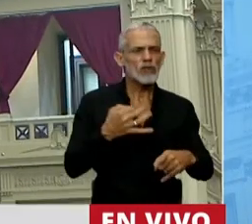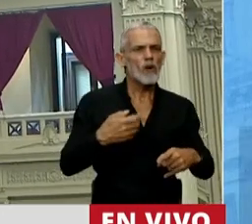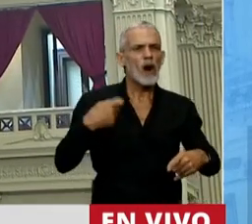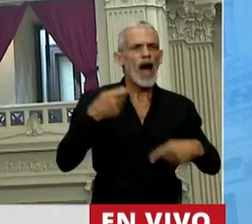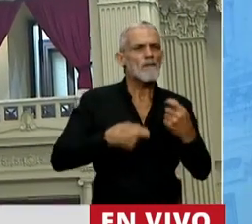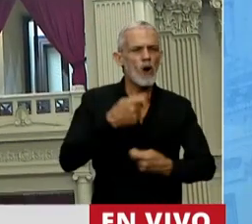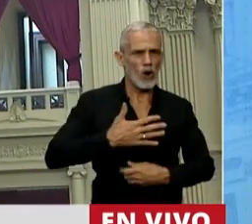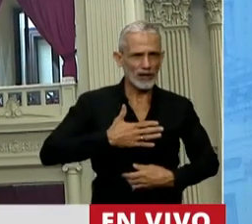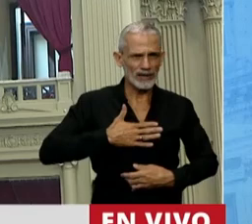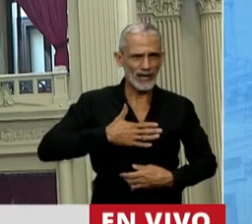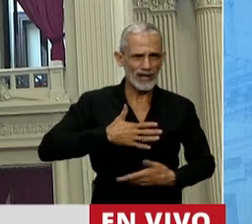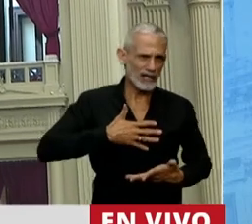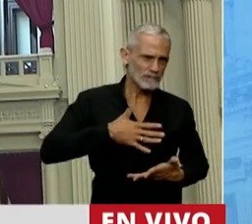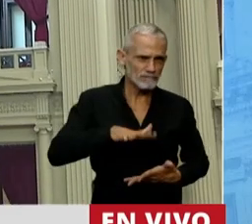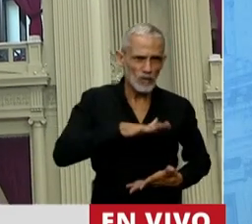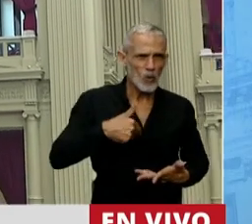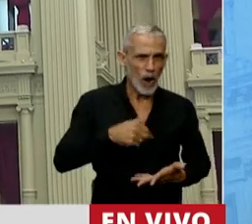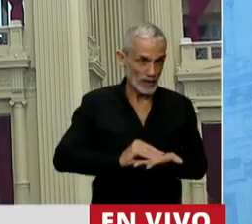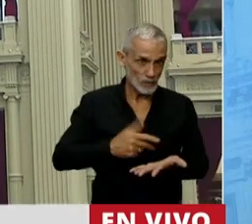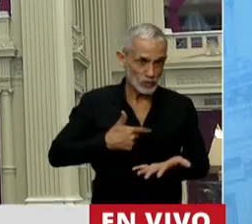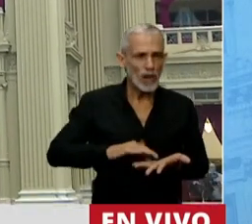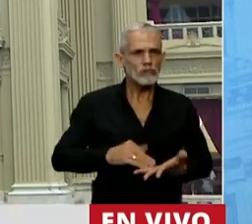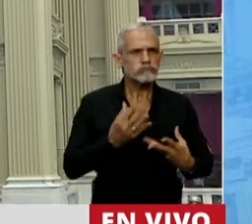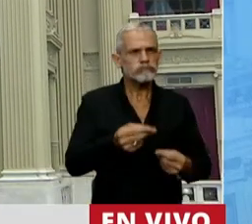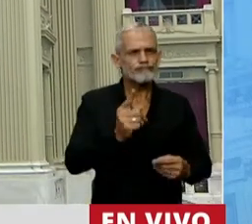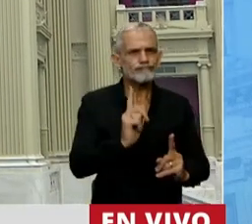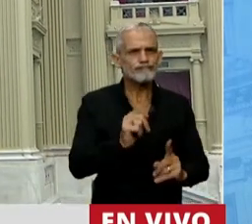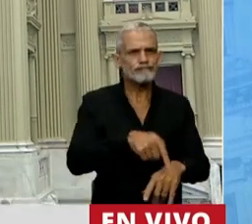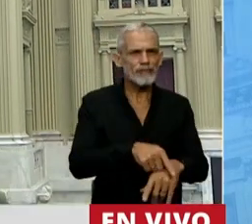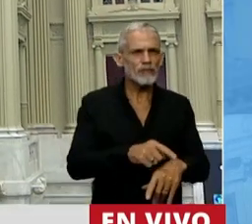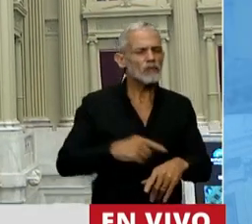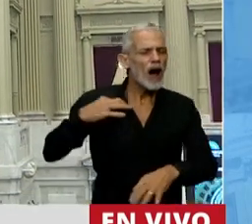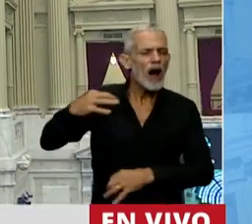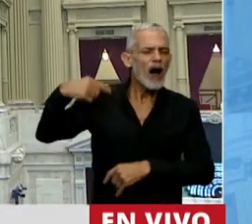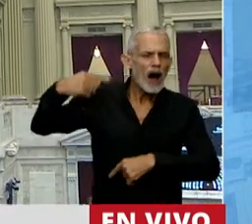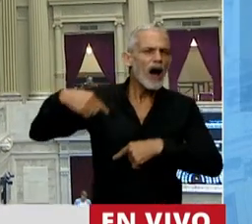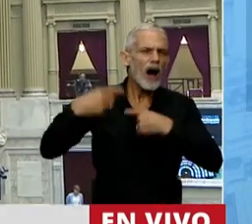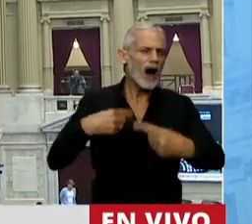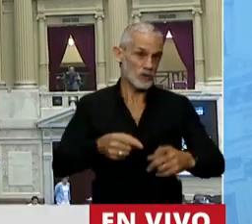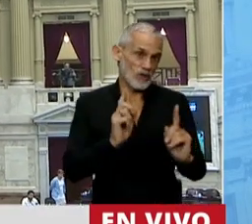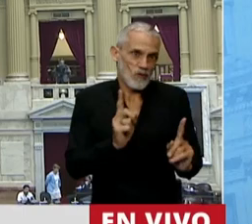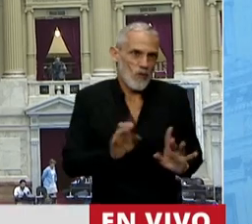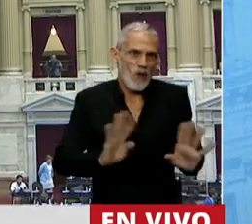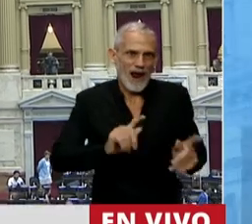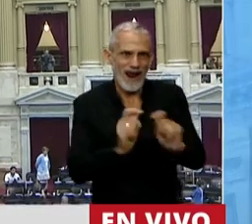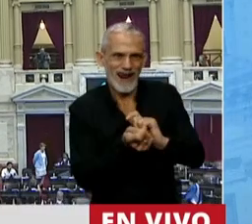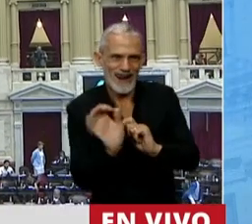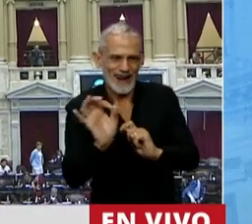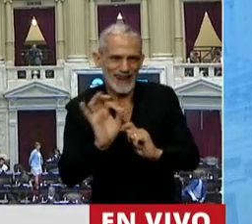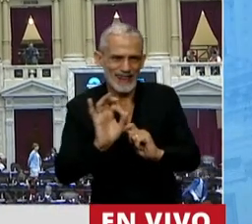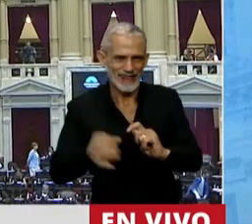lugar que me toque a la defensa de ese principio, que aunque pasen los años, se encuentran